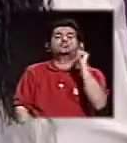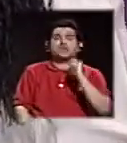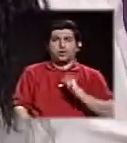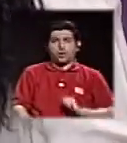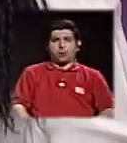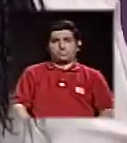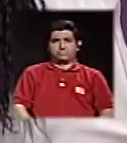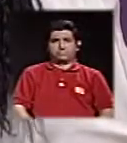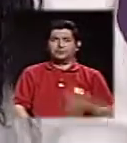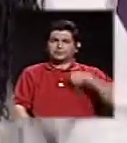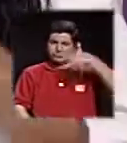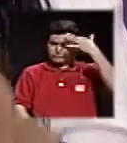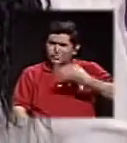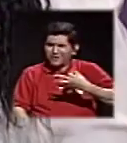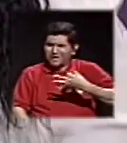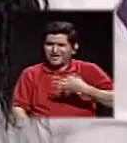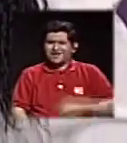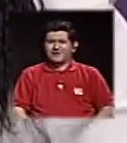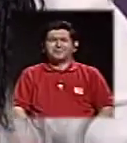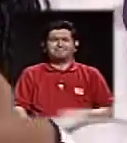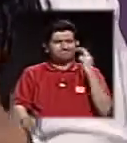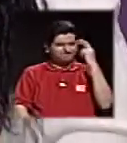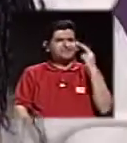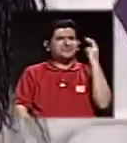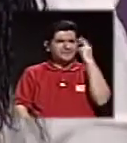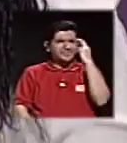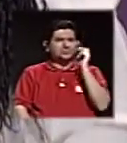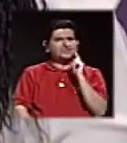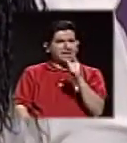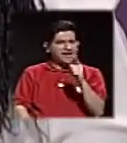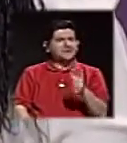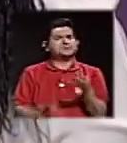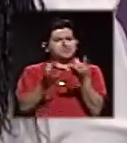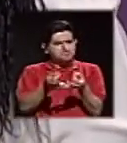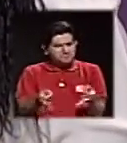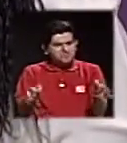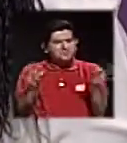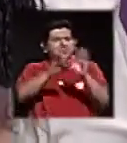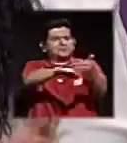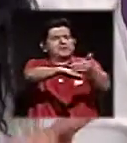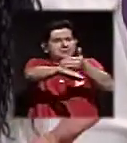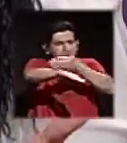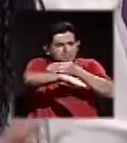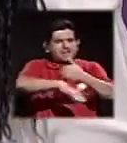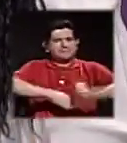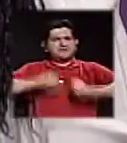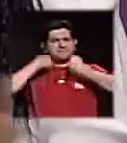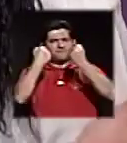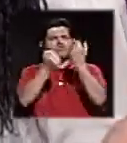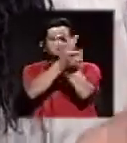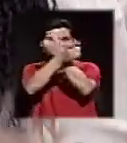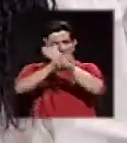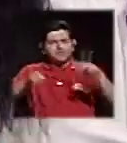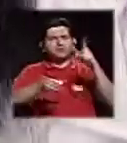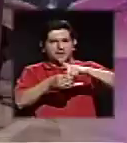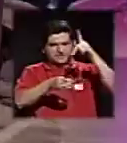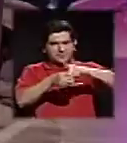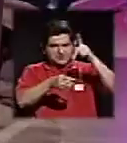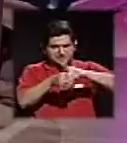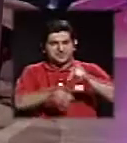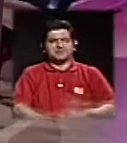y entonces sí creo que hay que hacer una reflexión y eso sería sumamente un avance etapa del fortalecimiento de la democracia participativa